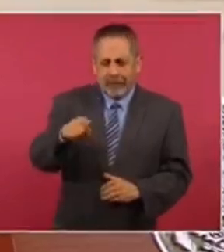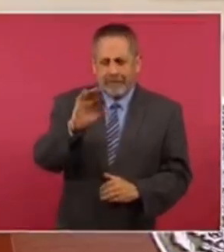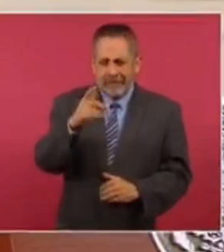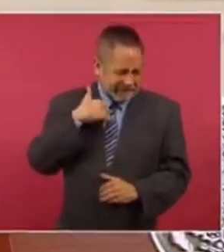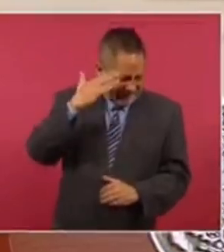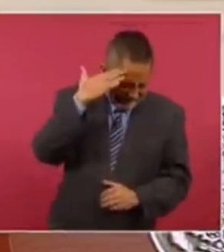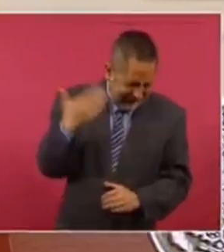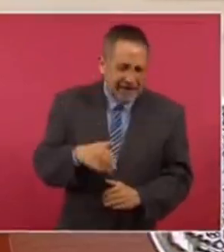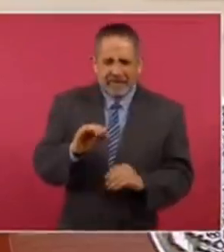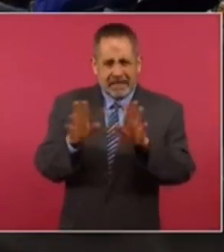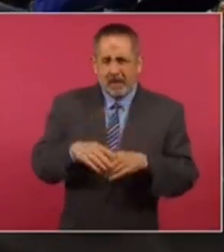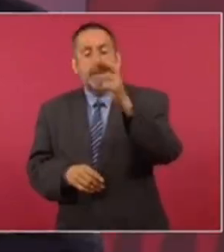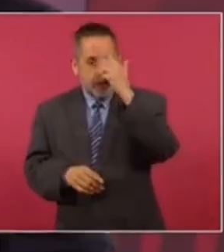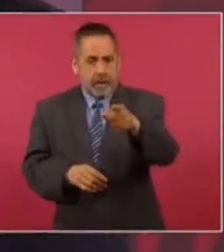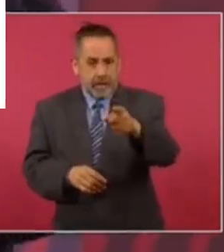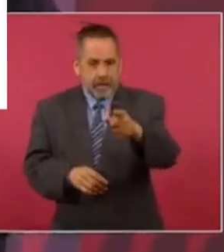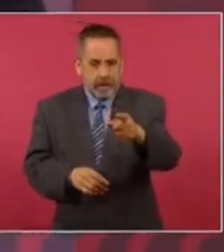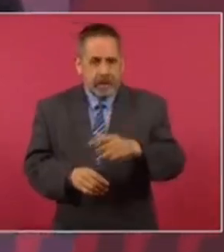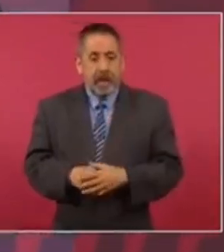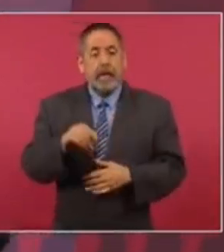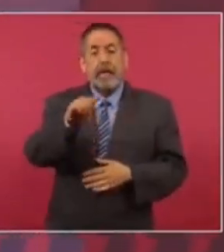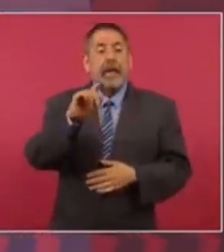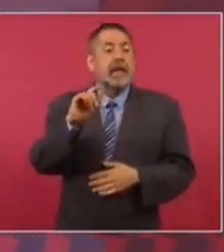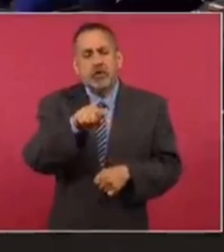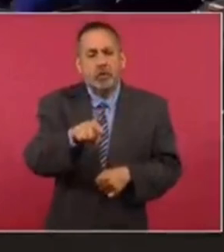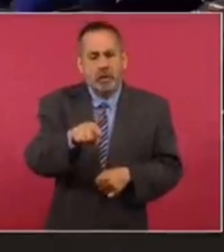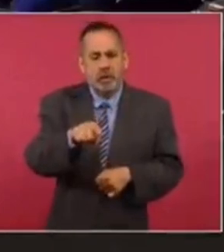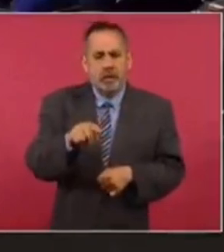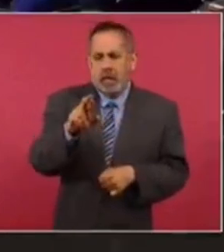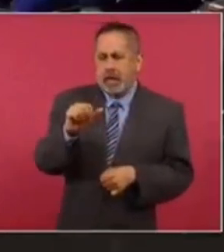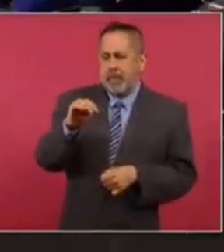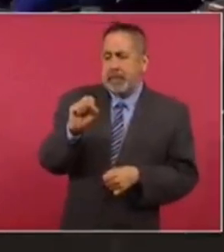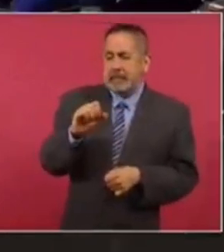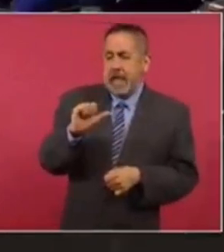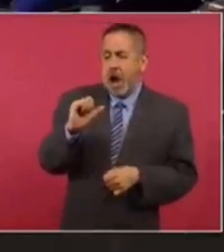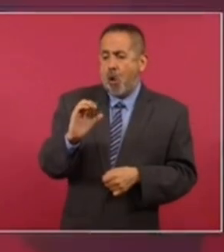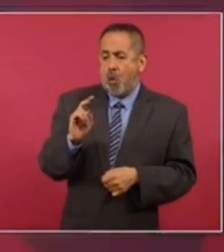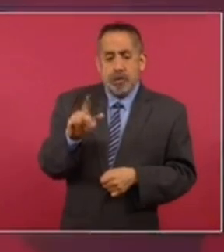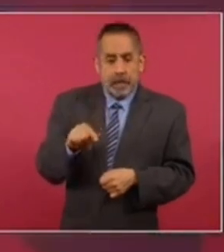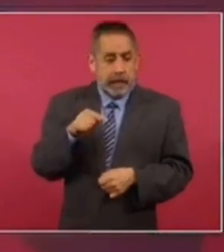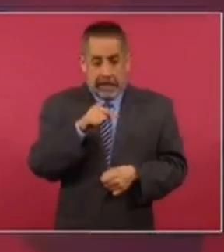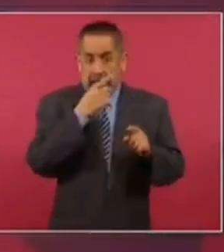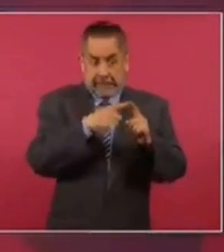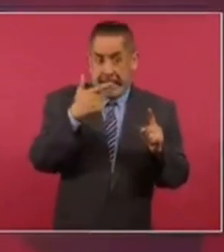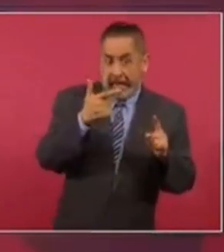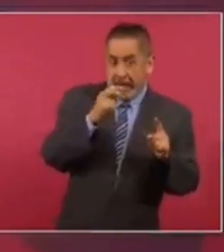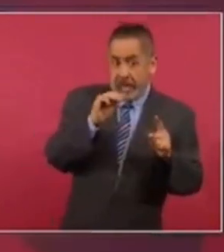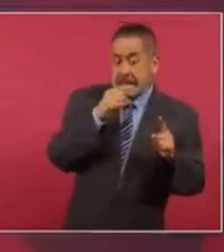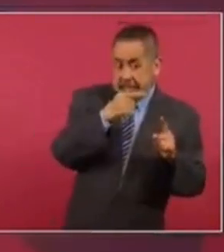pues, Felipe, que sí le decían. El que estaba de secretario de Gobernación, Ramírez Acuña, eso es lo que dice Germán,